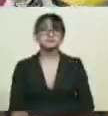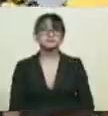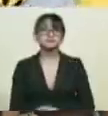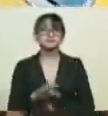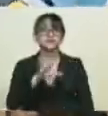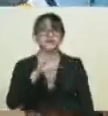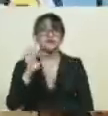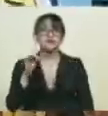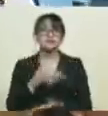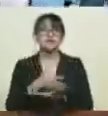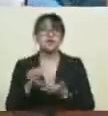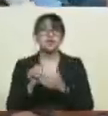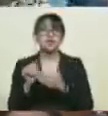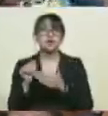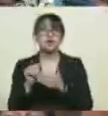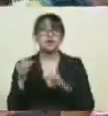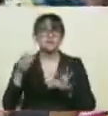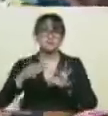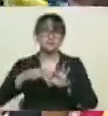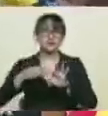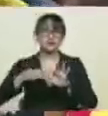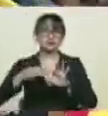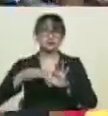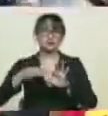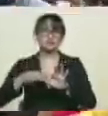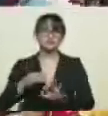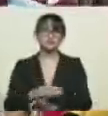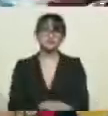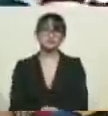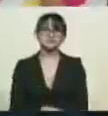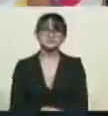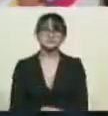500 millones de dólares, pero en Petro.